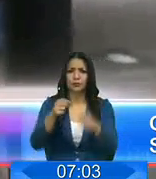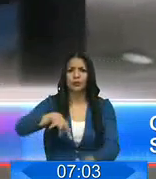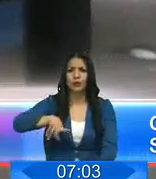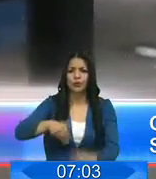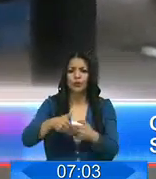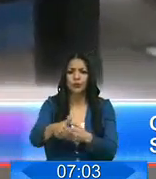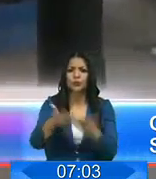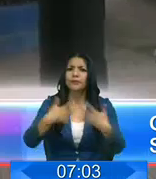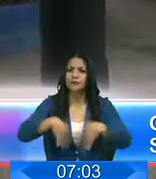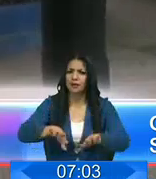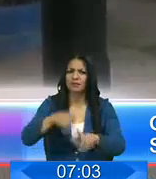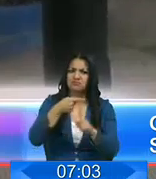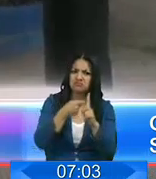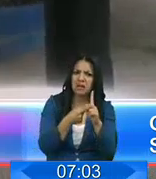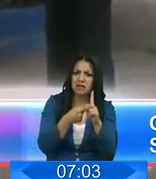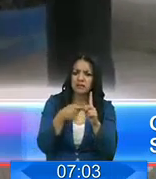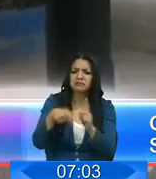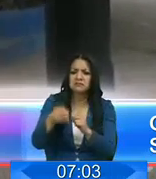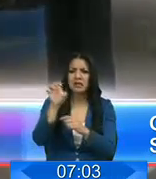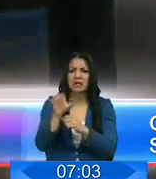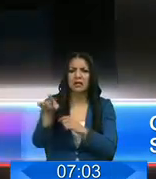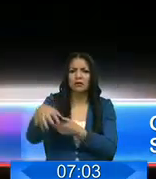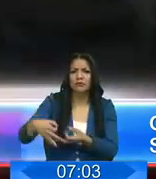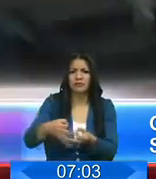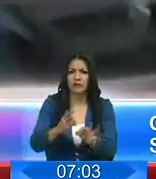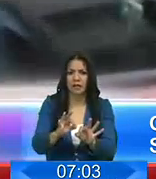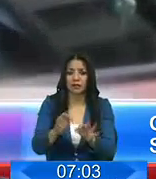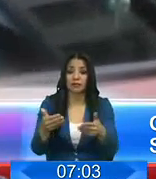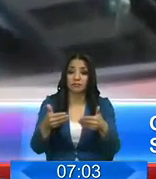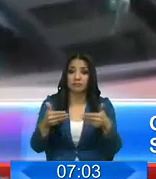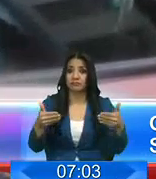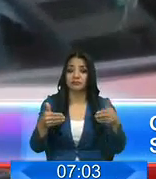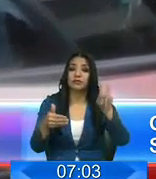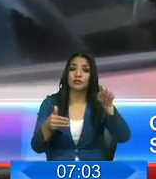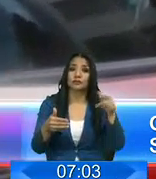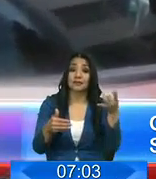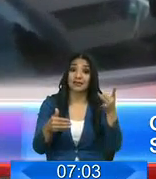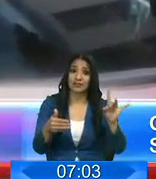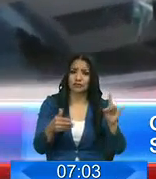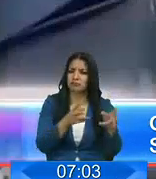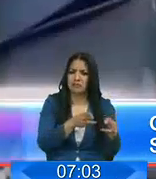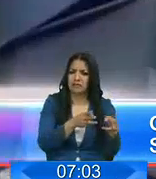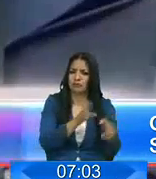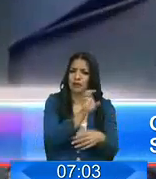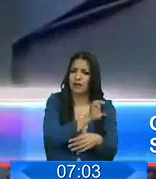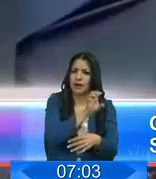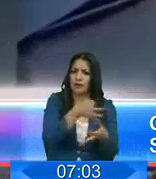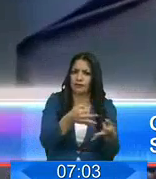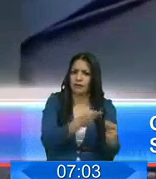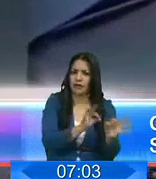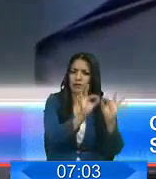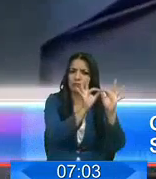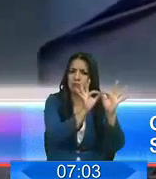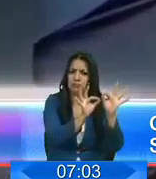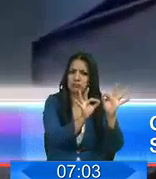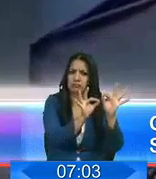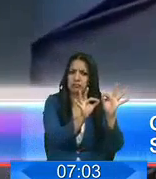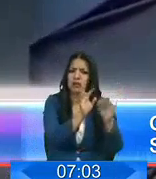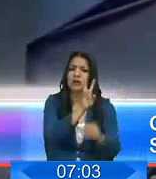robados. Esto demuestra un incremento en relación al mismo periodo del año 2018, donde la cifra llegaba apenas